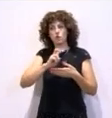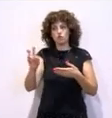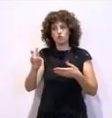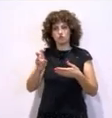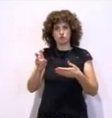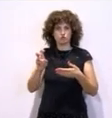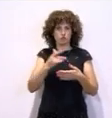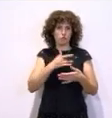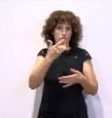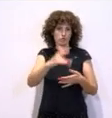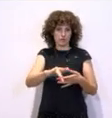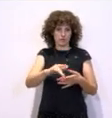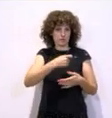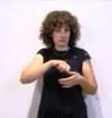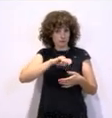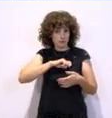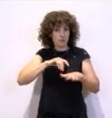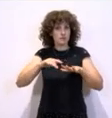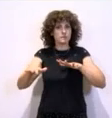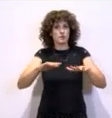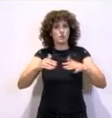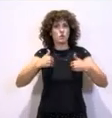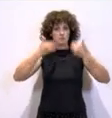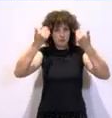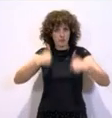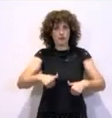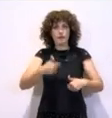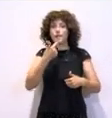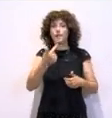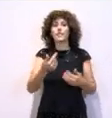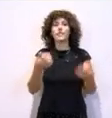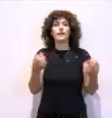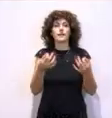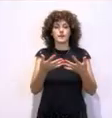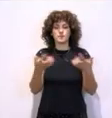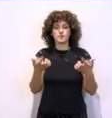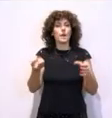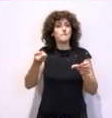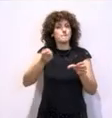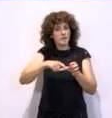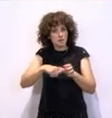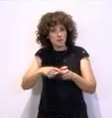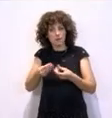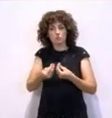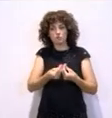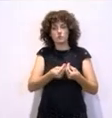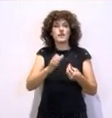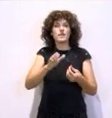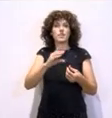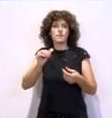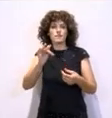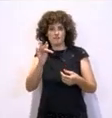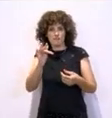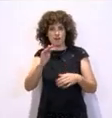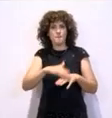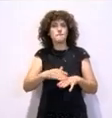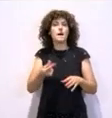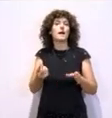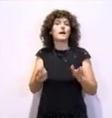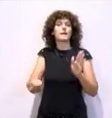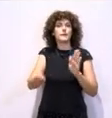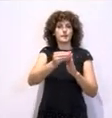donantes españoles de acción humanitaria. Y dice que participamos conjuntamente con la ECID en la aportación de